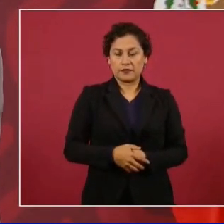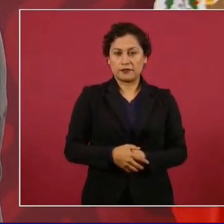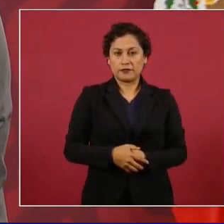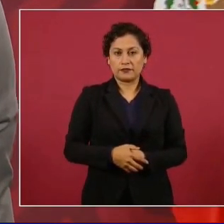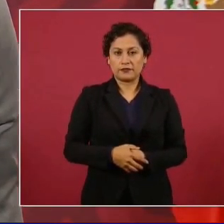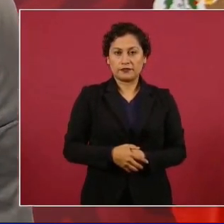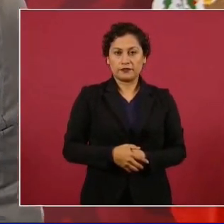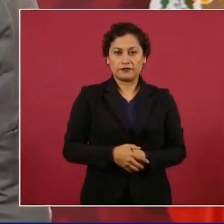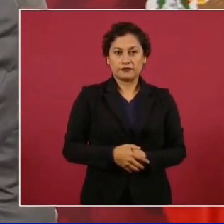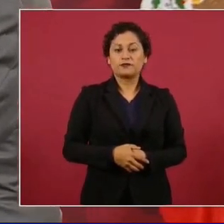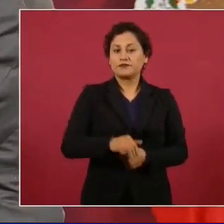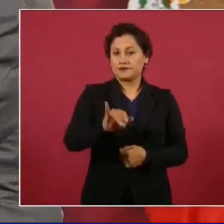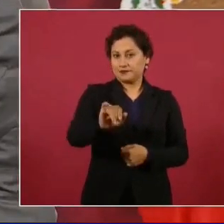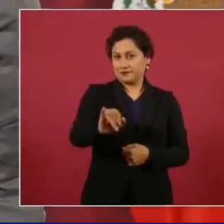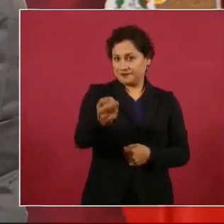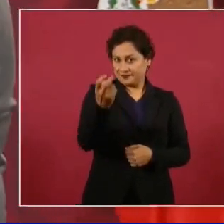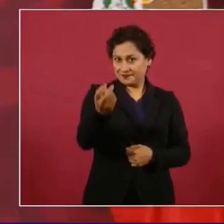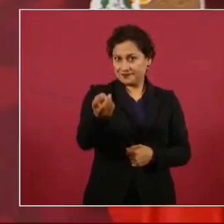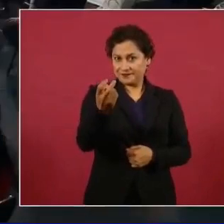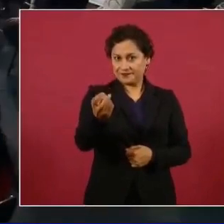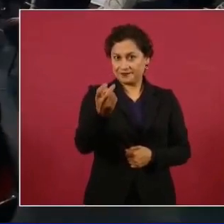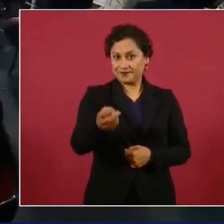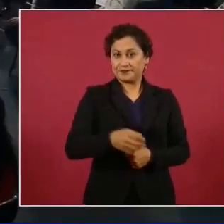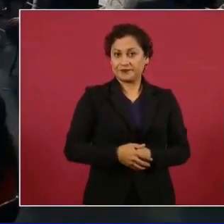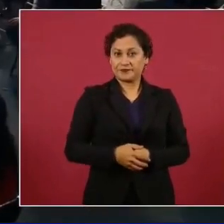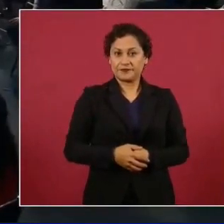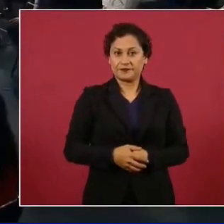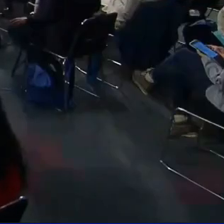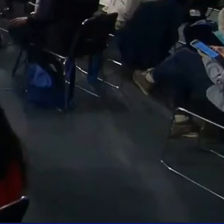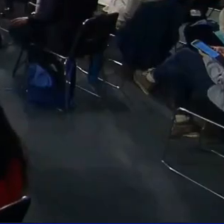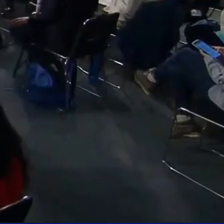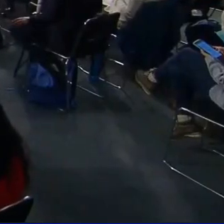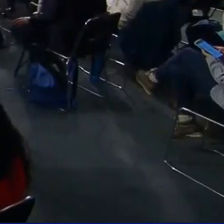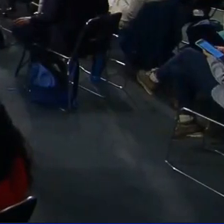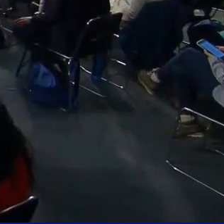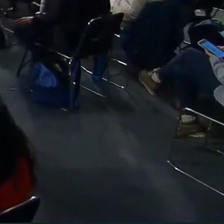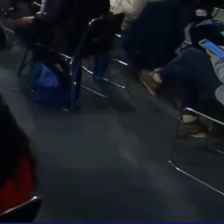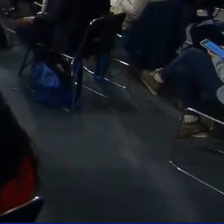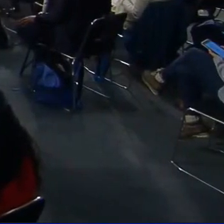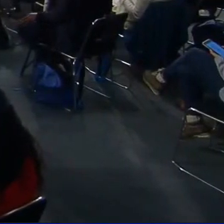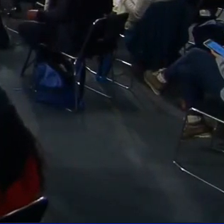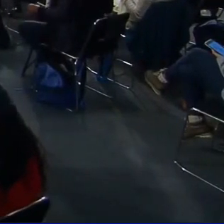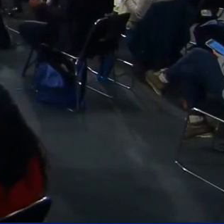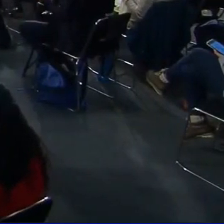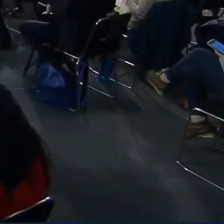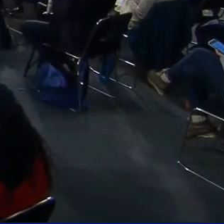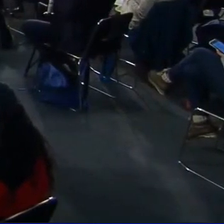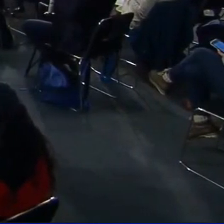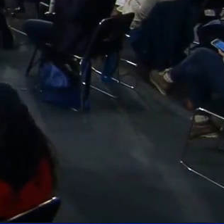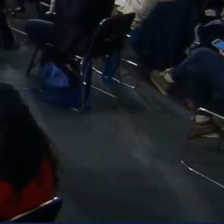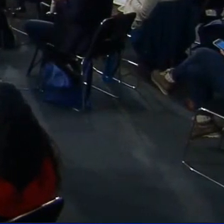Sí, ese se dedica, ese instituto, a defender a las empresas extranjeras